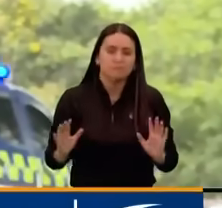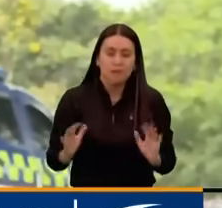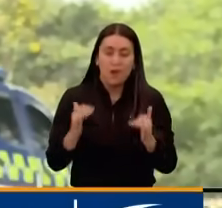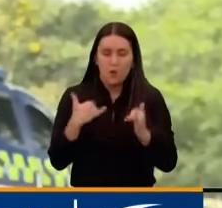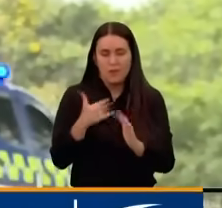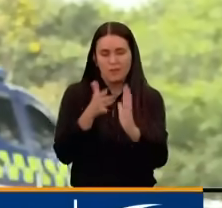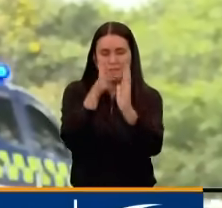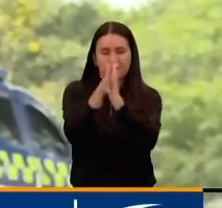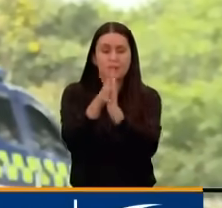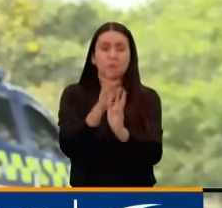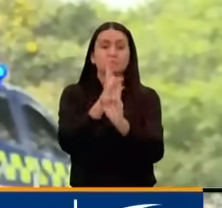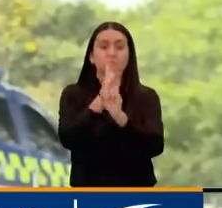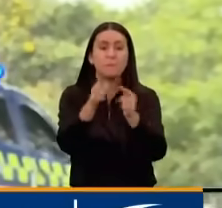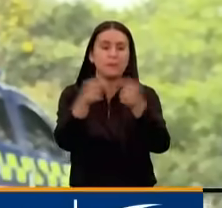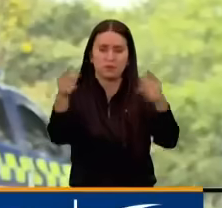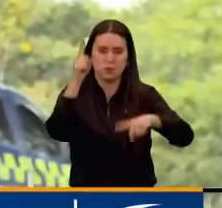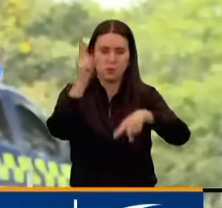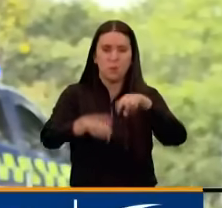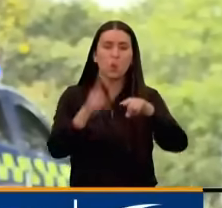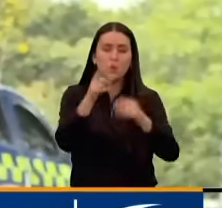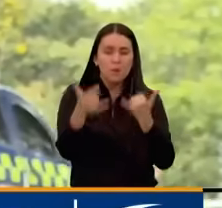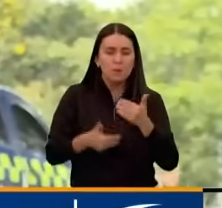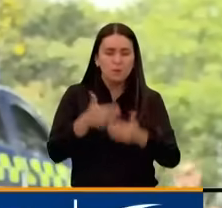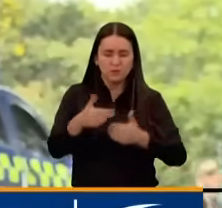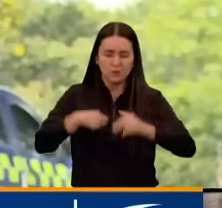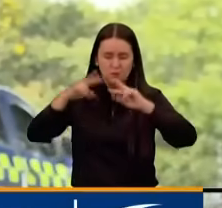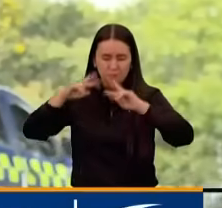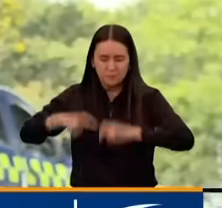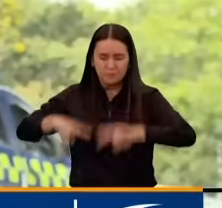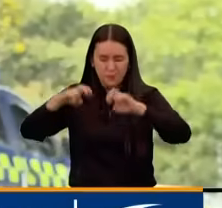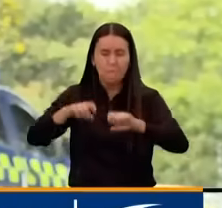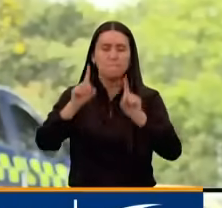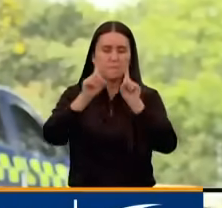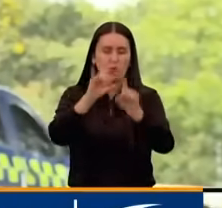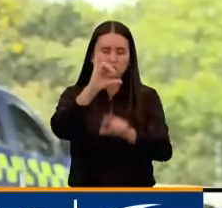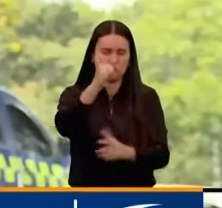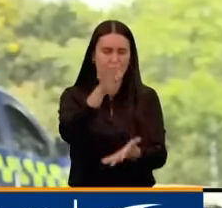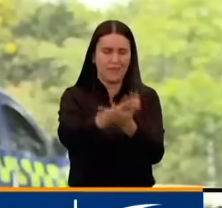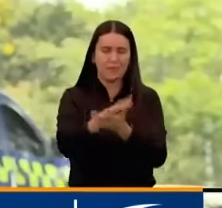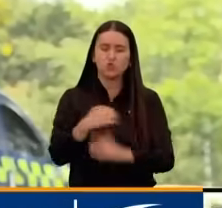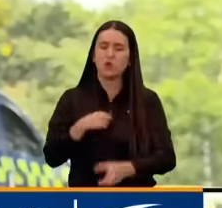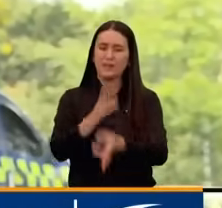son investigaciones que se están adelantando, pero sí vamos a tener resultados importantes en